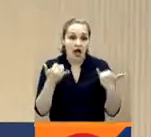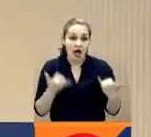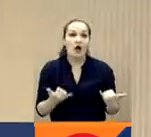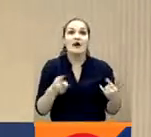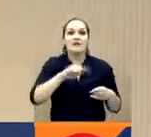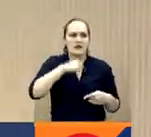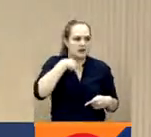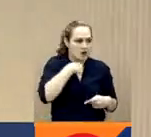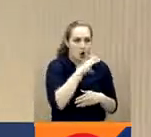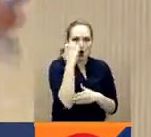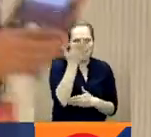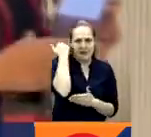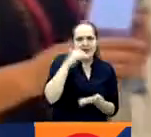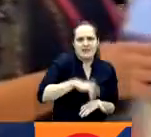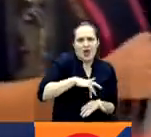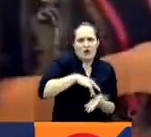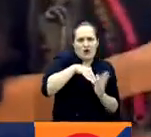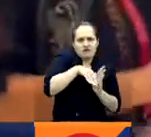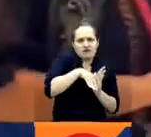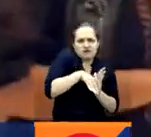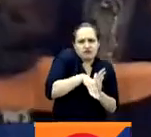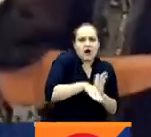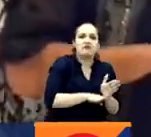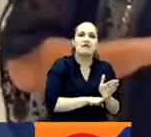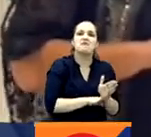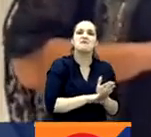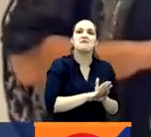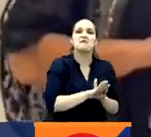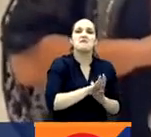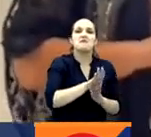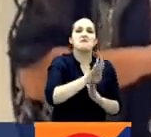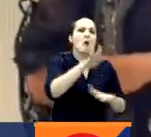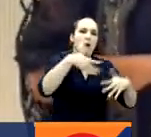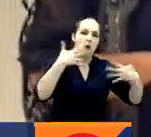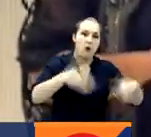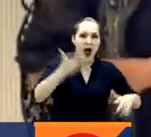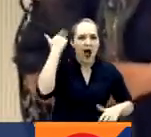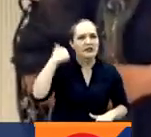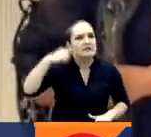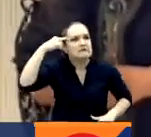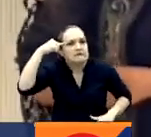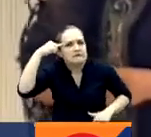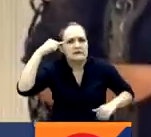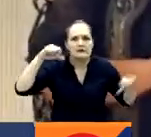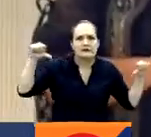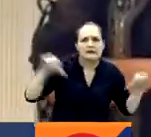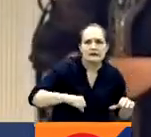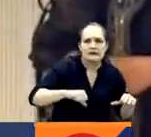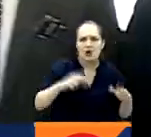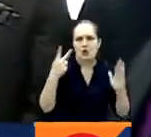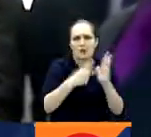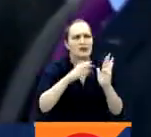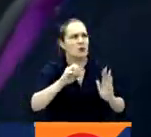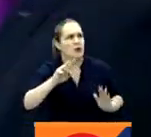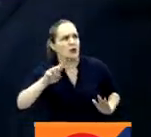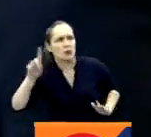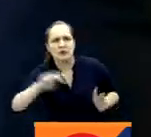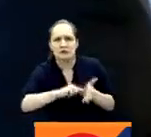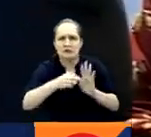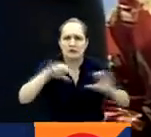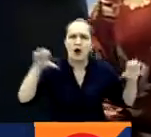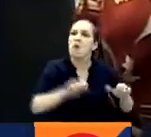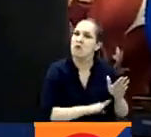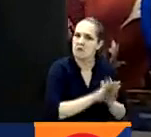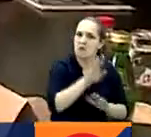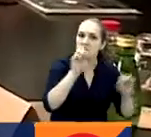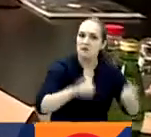fiscal de nuestro país estará por debajo del 8.6% como se había estimado para este año 2021. Según el